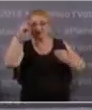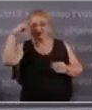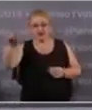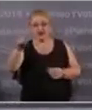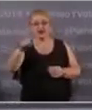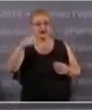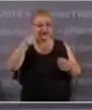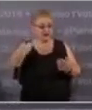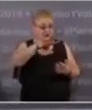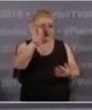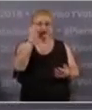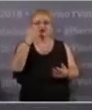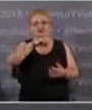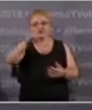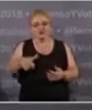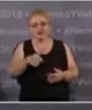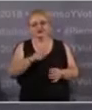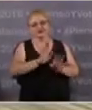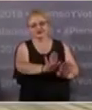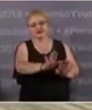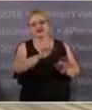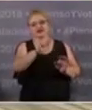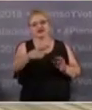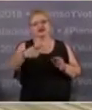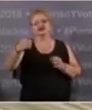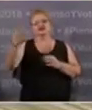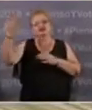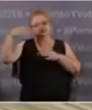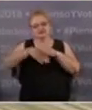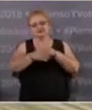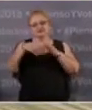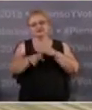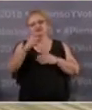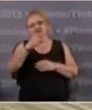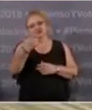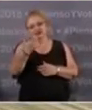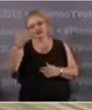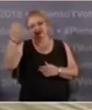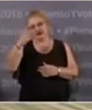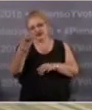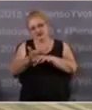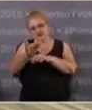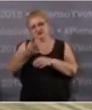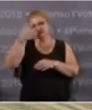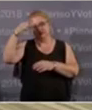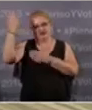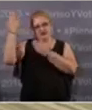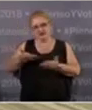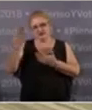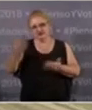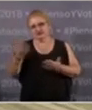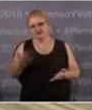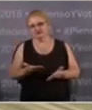detener el tráfico de armas de los Estados Unidos para acá. Existen protocolos en